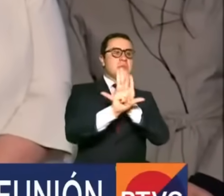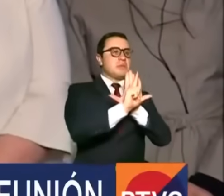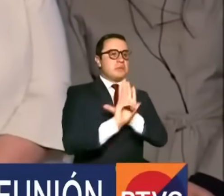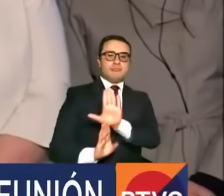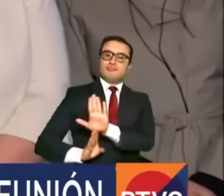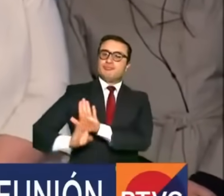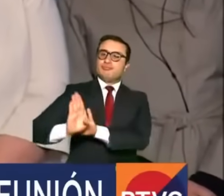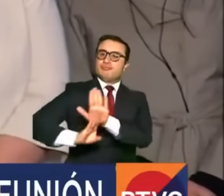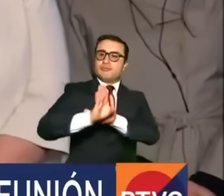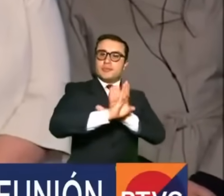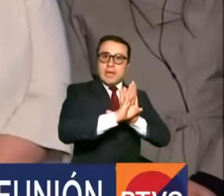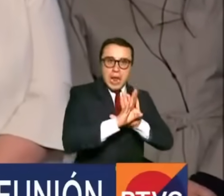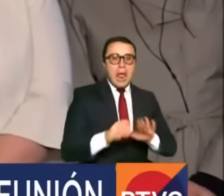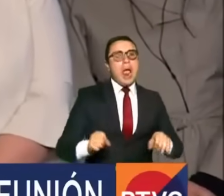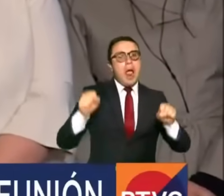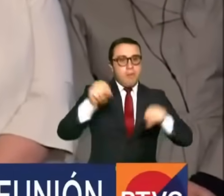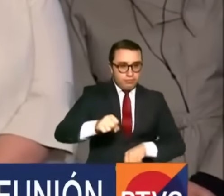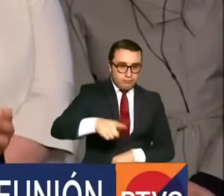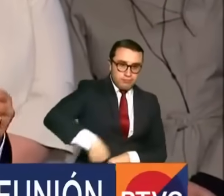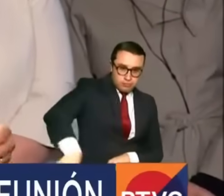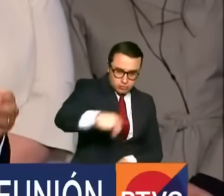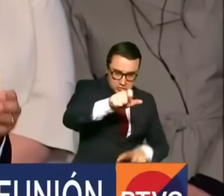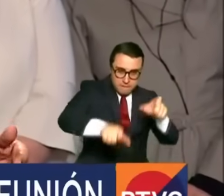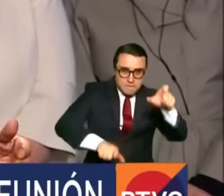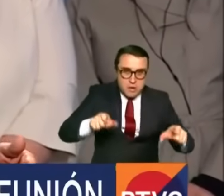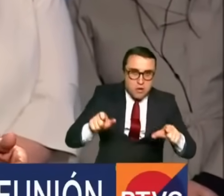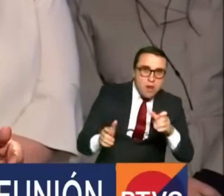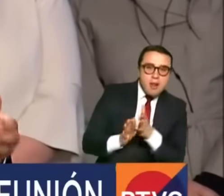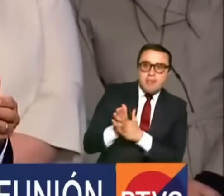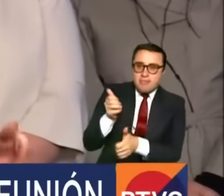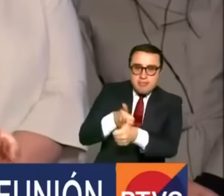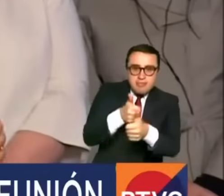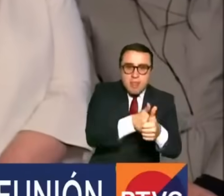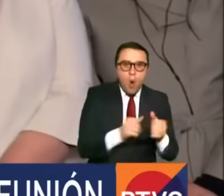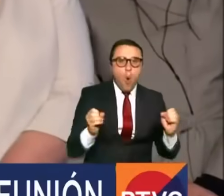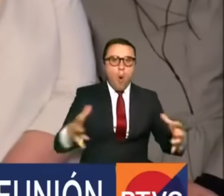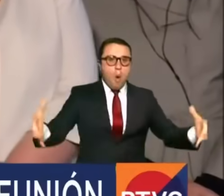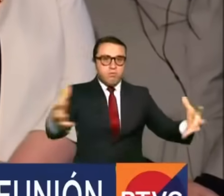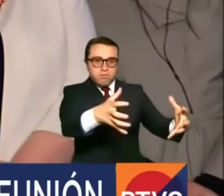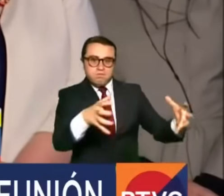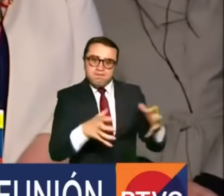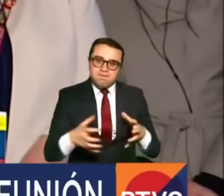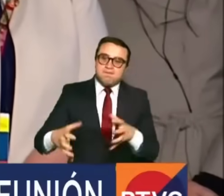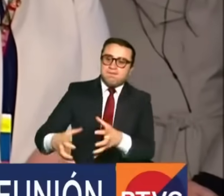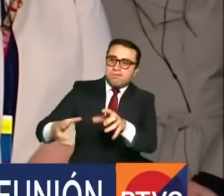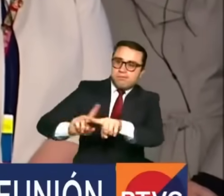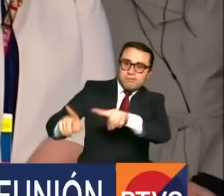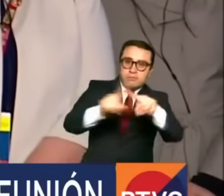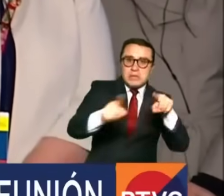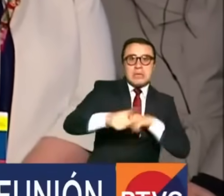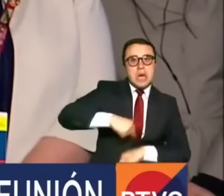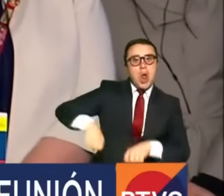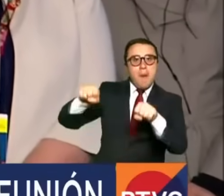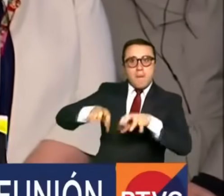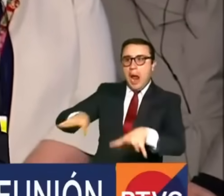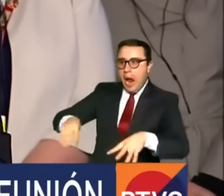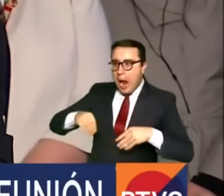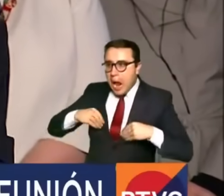la articulación y la reinserción de las personas individuales o colectivas de las actuales organizaciones